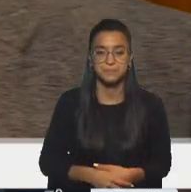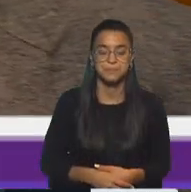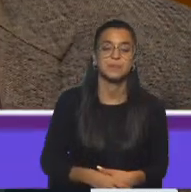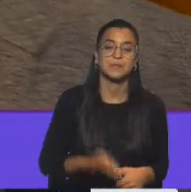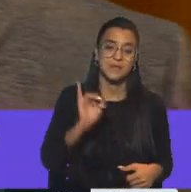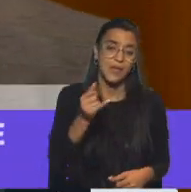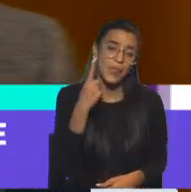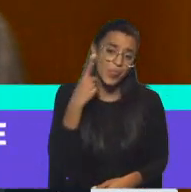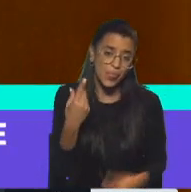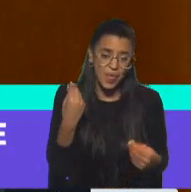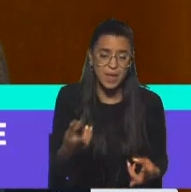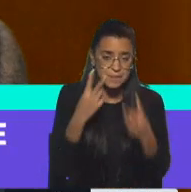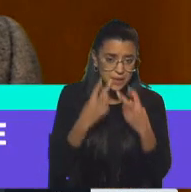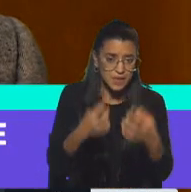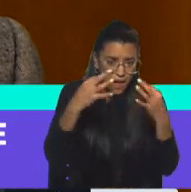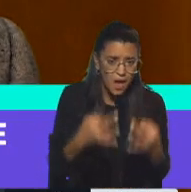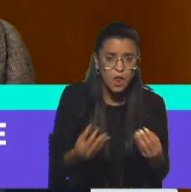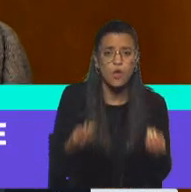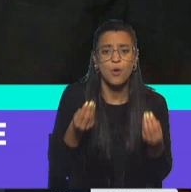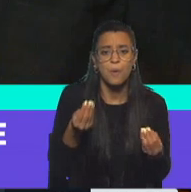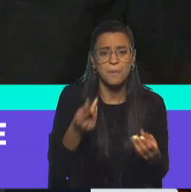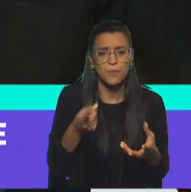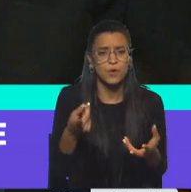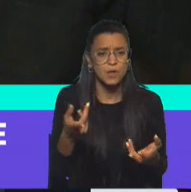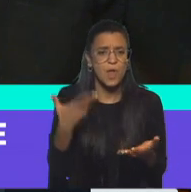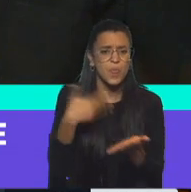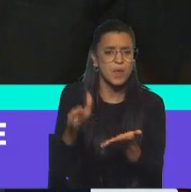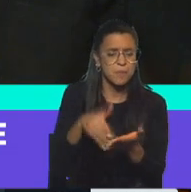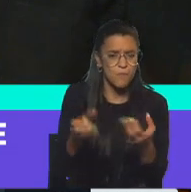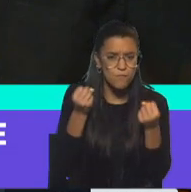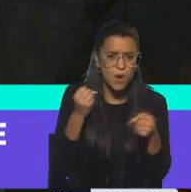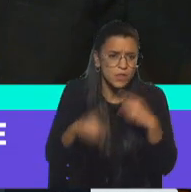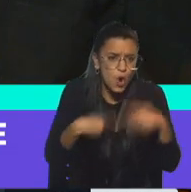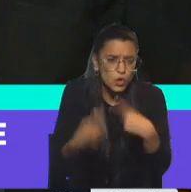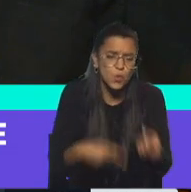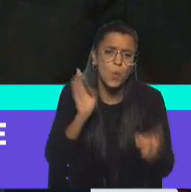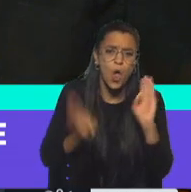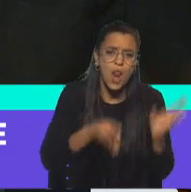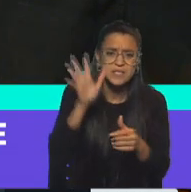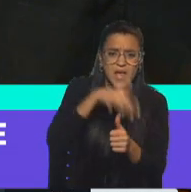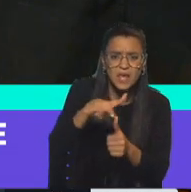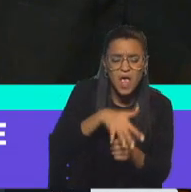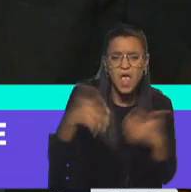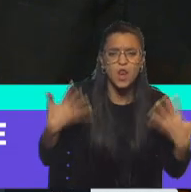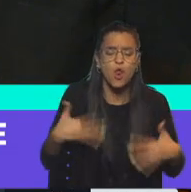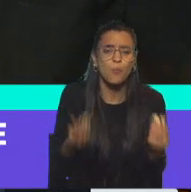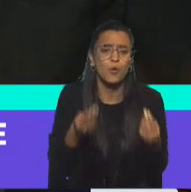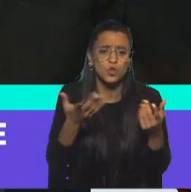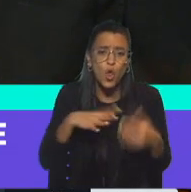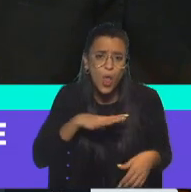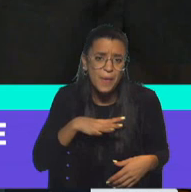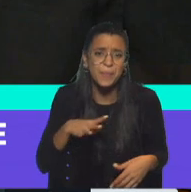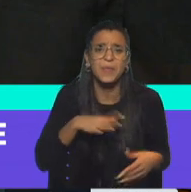Sí, la idea se trata de investigar justamente por qué es tan fuerte la discriminación, por qué continúa la violencia de género, por qué todavía no